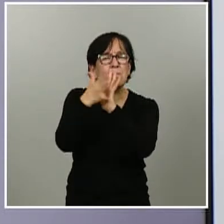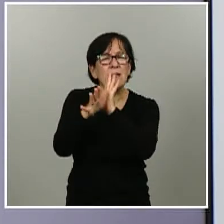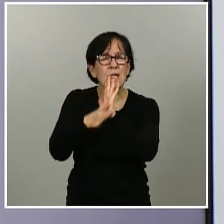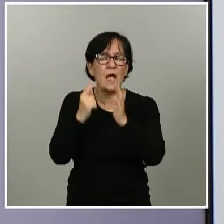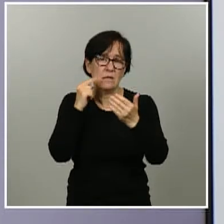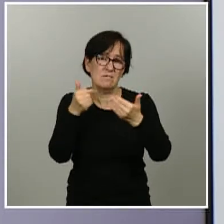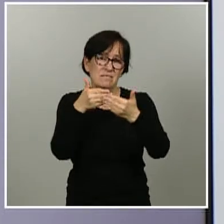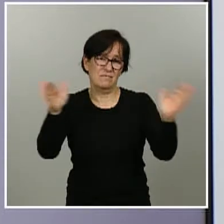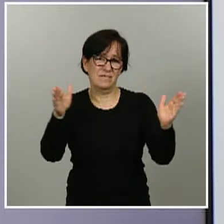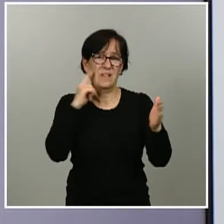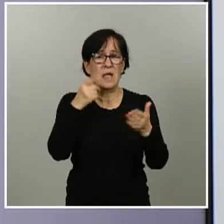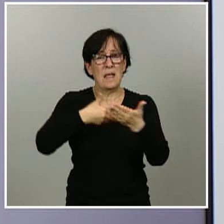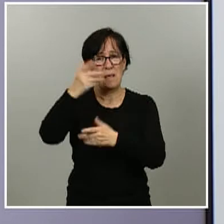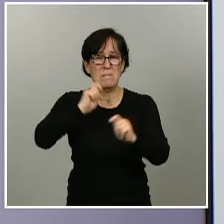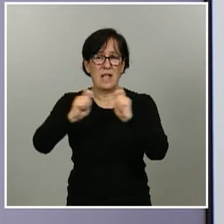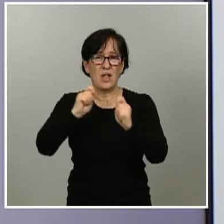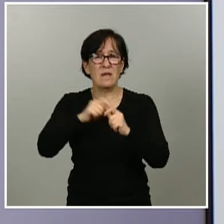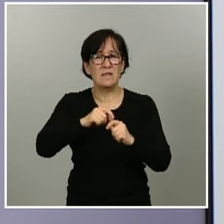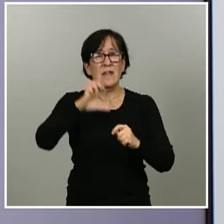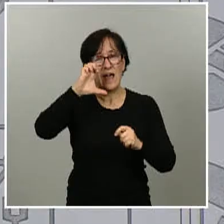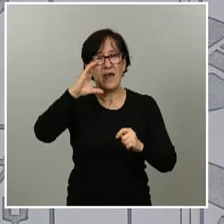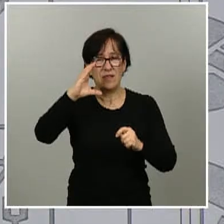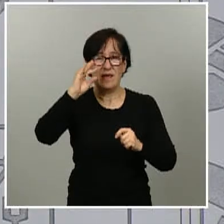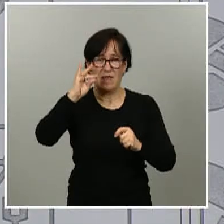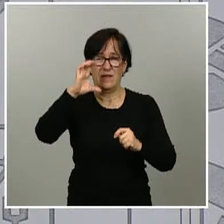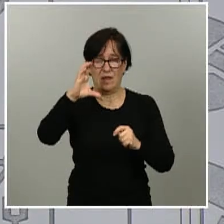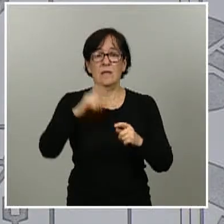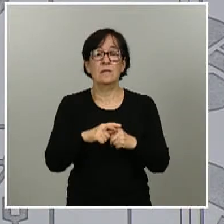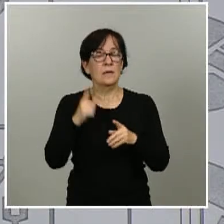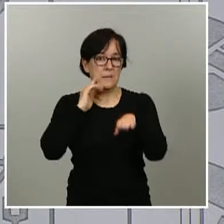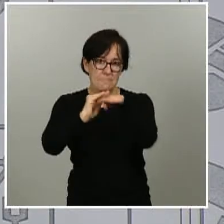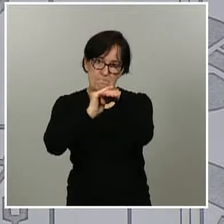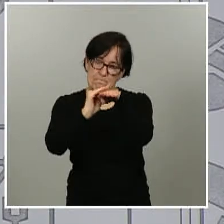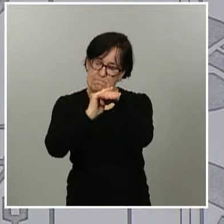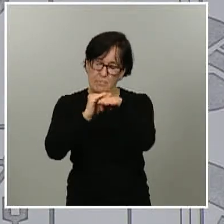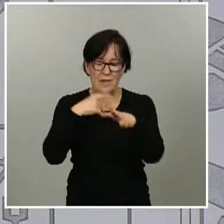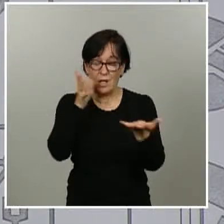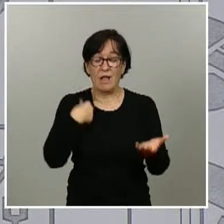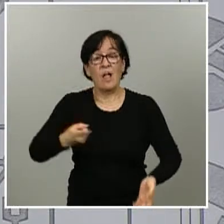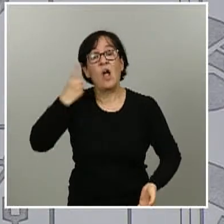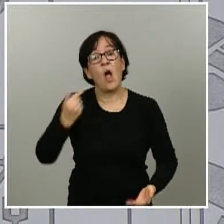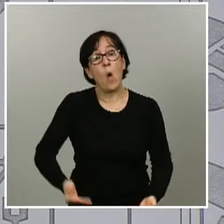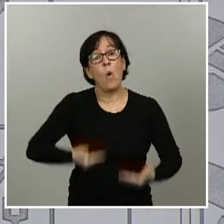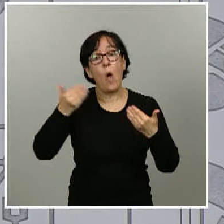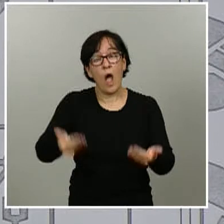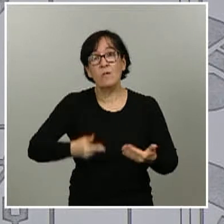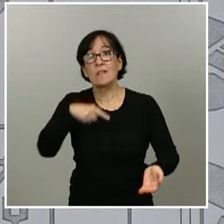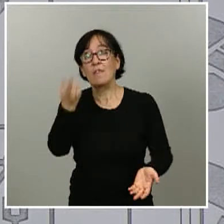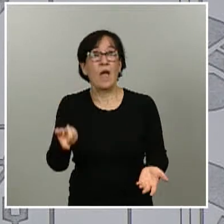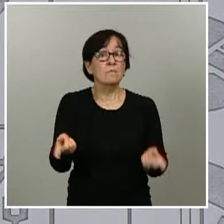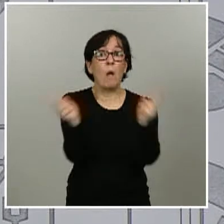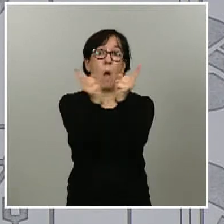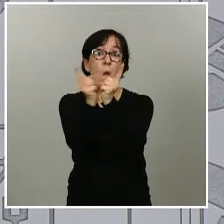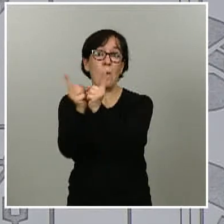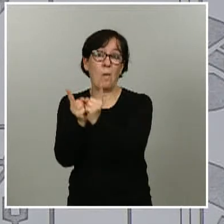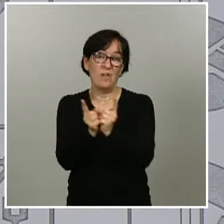solo de periodistas, qué es el ECDC? Sí, lo siento por no haberlo dicho, estamos ya tan acostumbrados a decirlo así que no